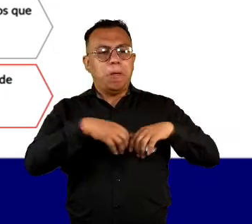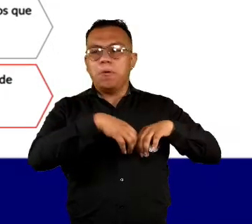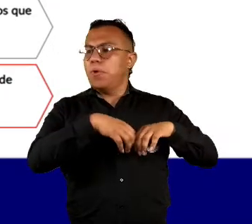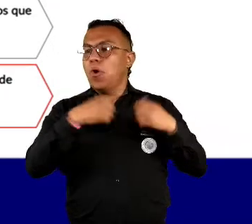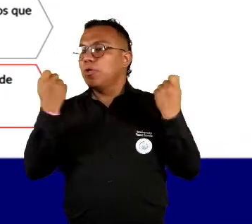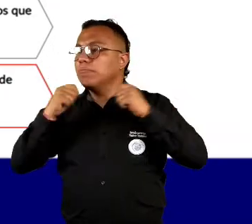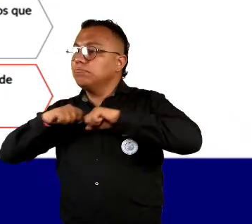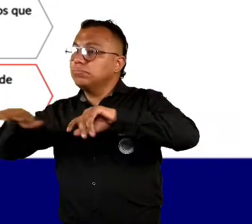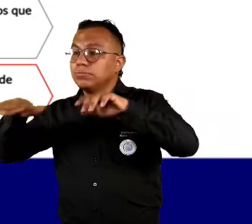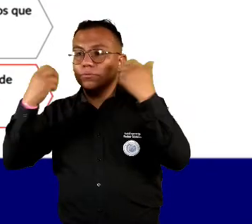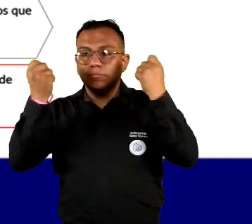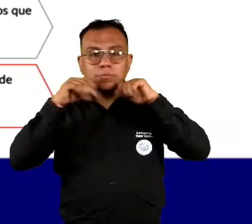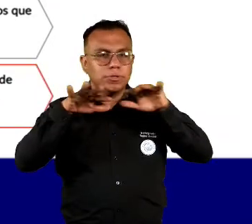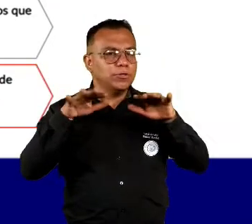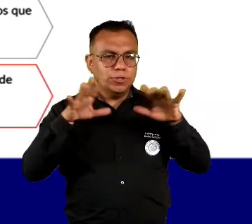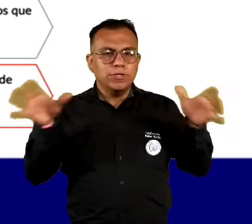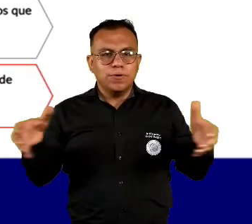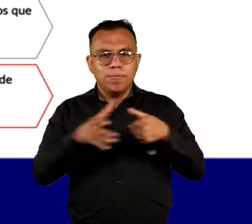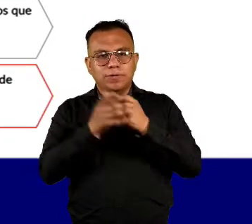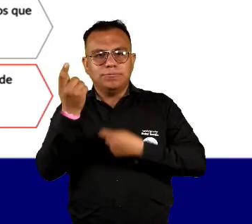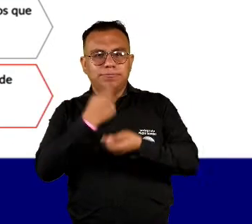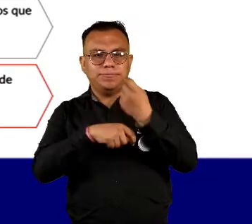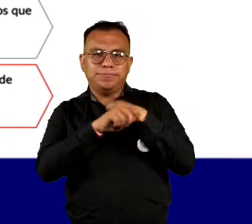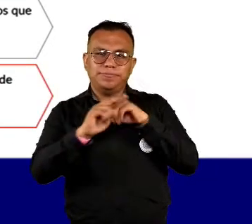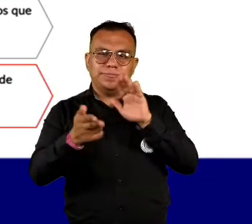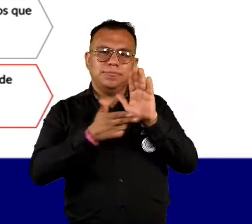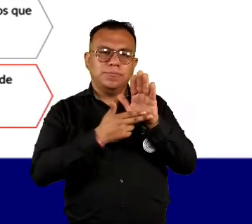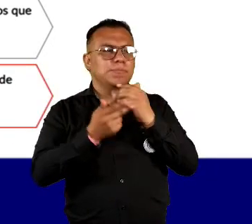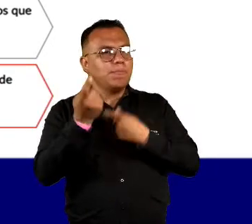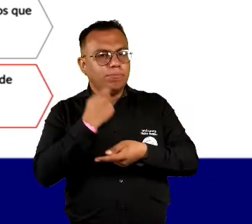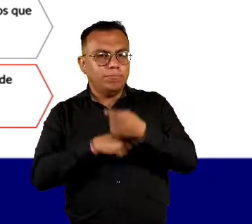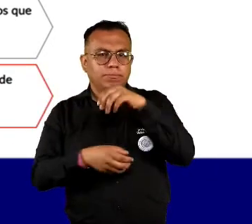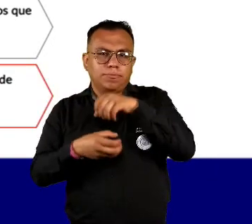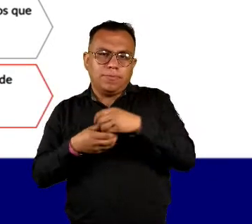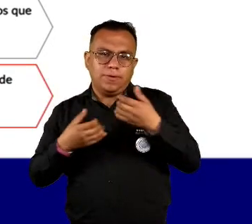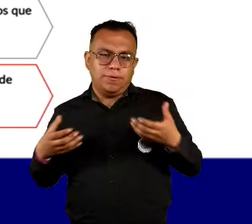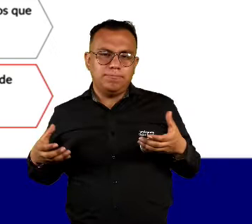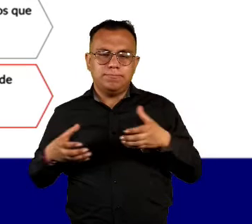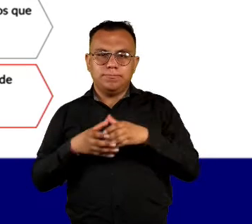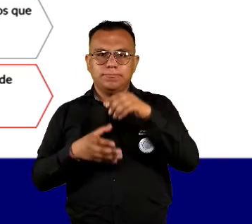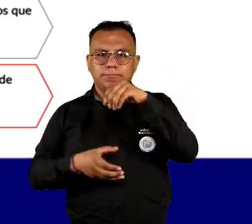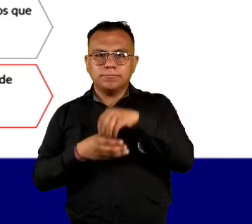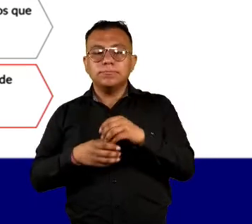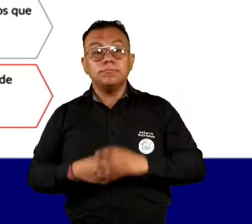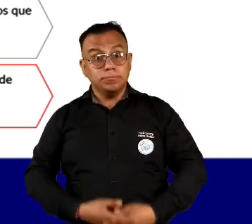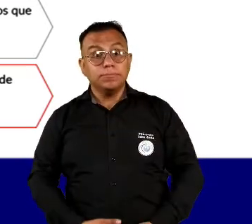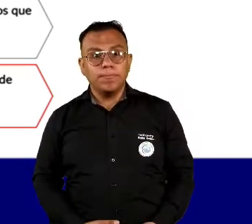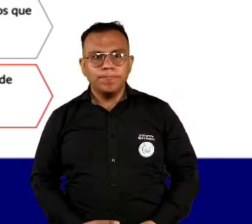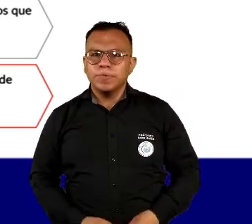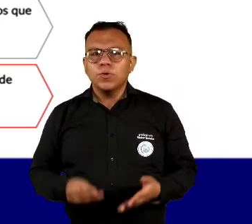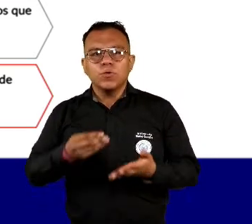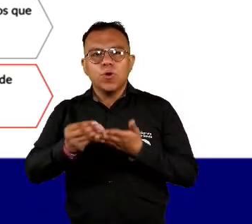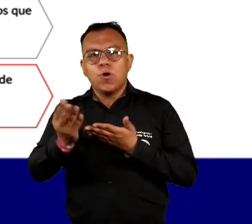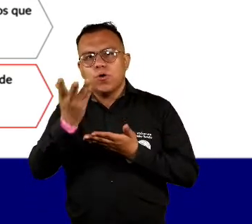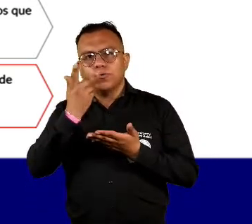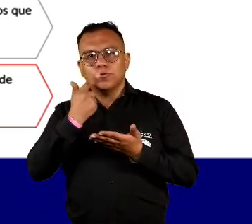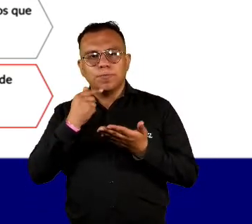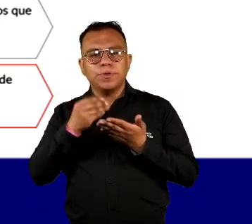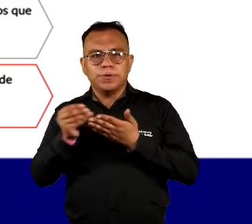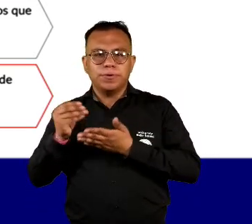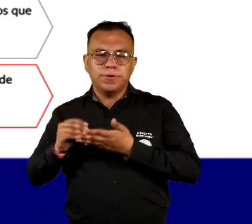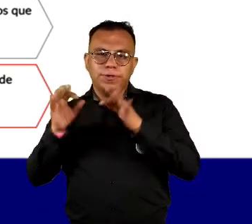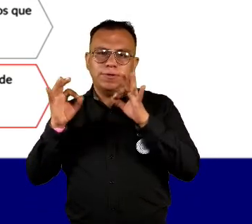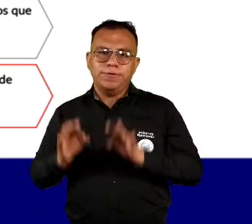sino de todo el área de marketing de la comercialización del juego tenemos los consumidores y